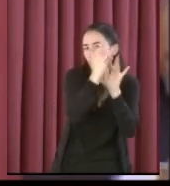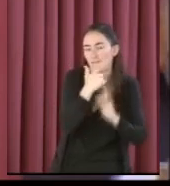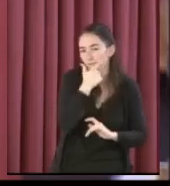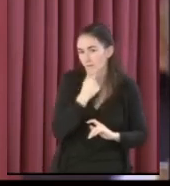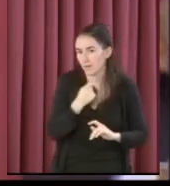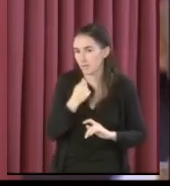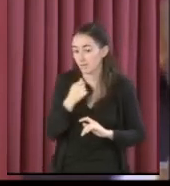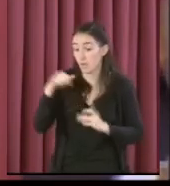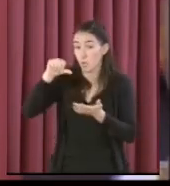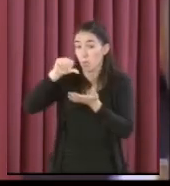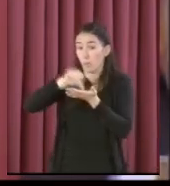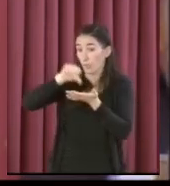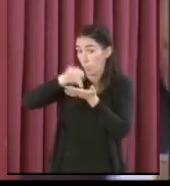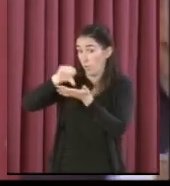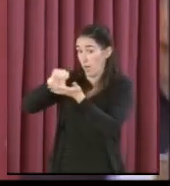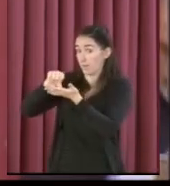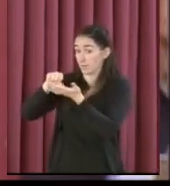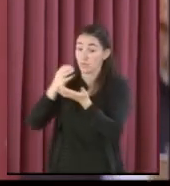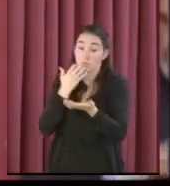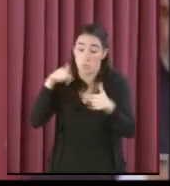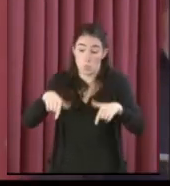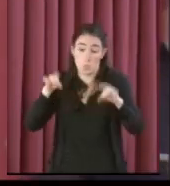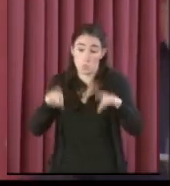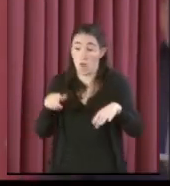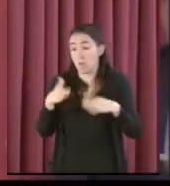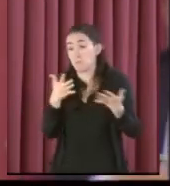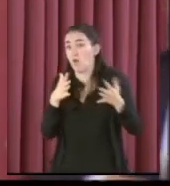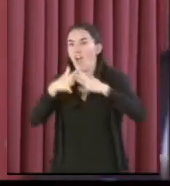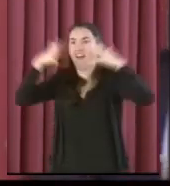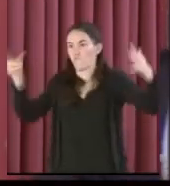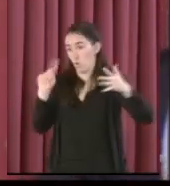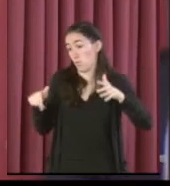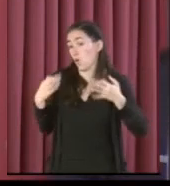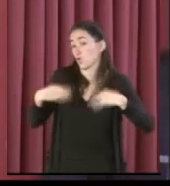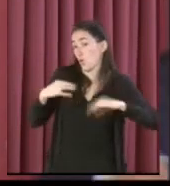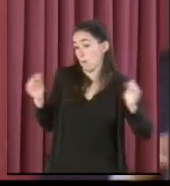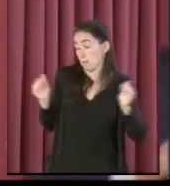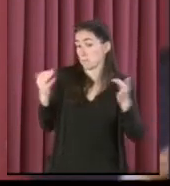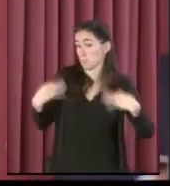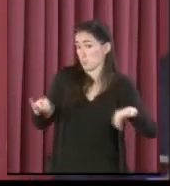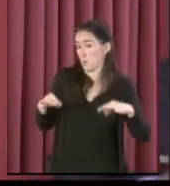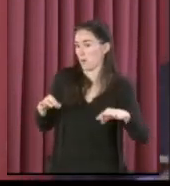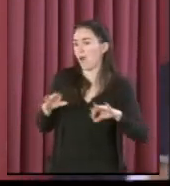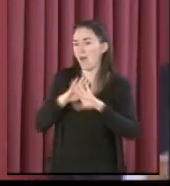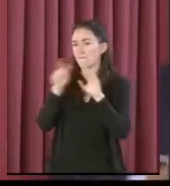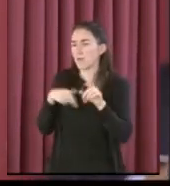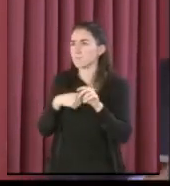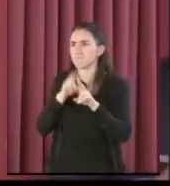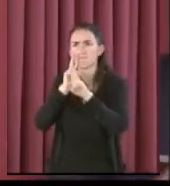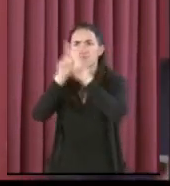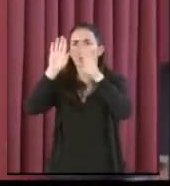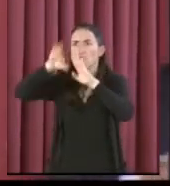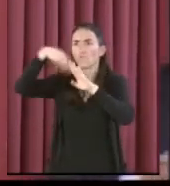marco, las ciudades medianas como la nuestra han aprendido a mirar al exterior y a aprovechar las oportunidades inherentes